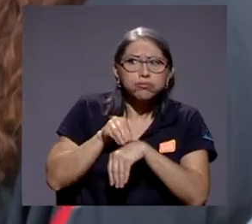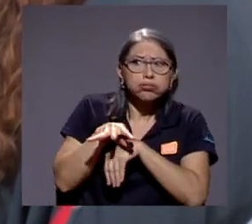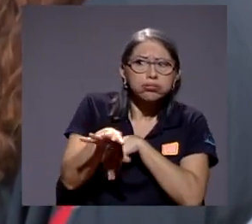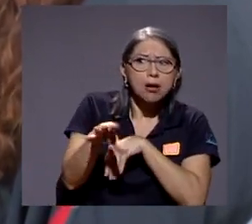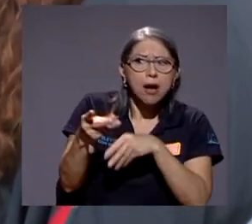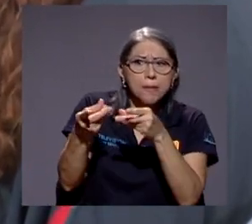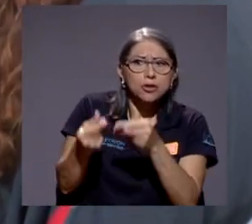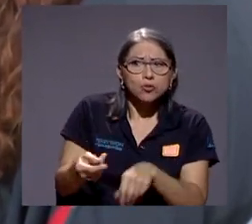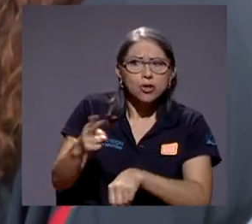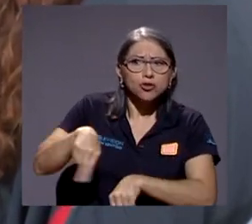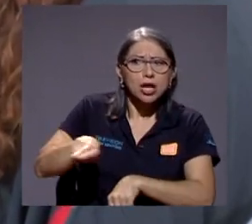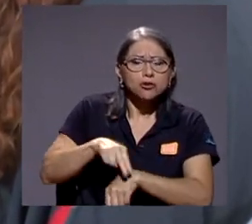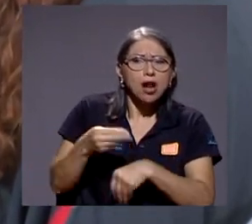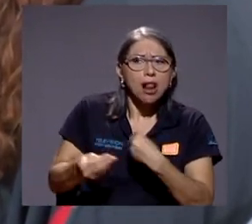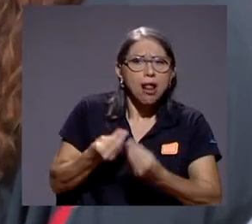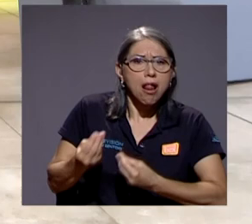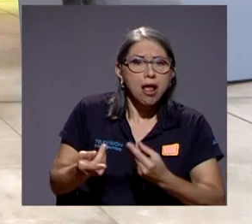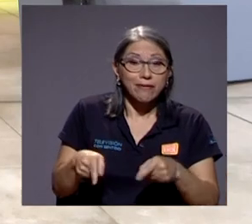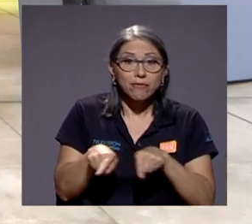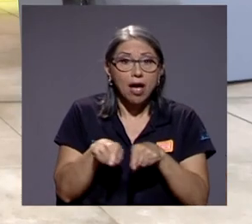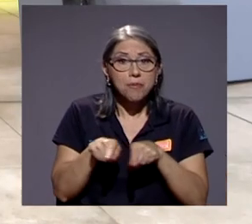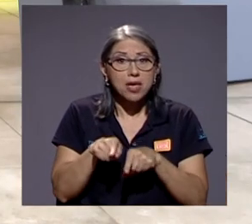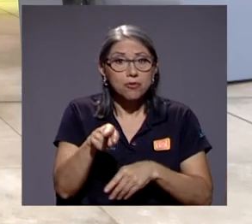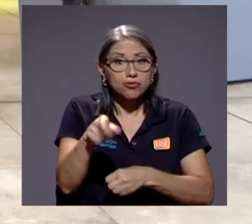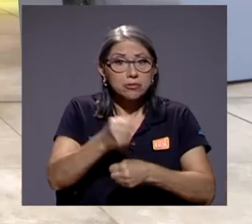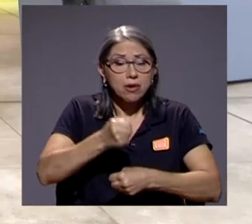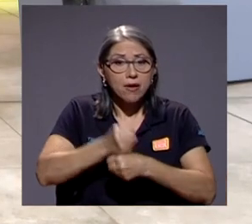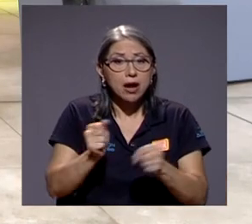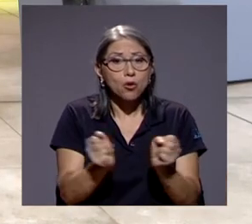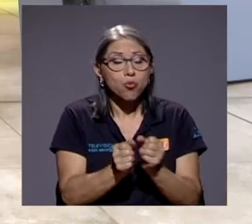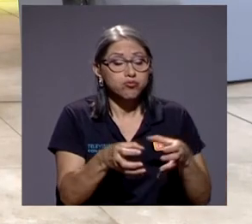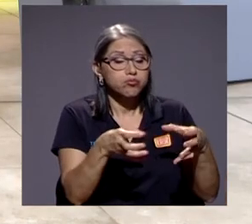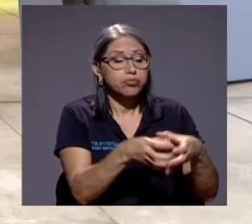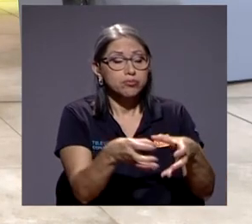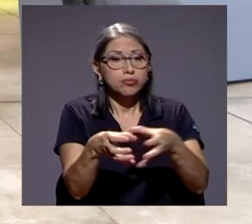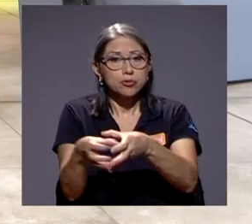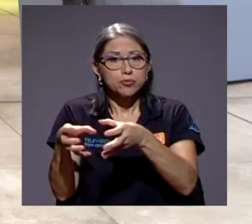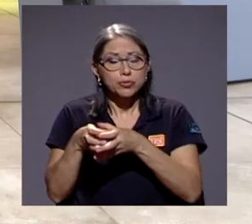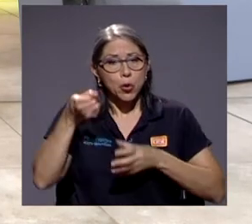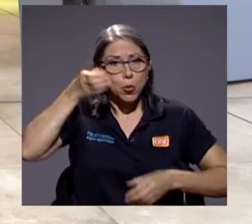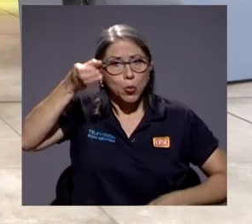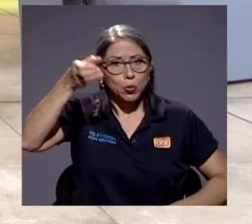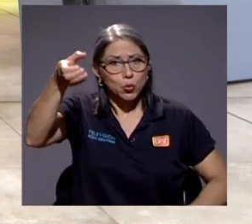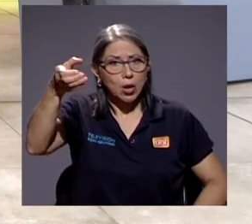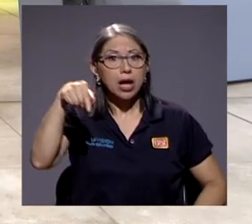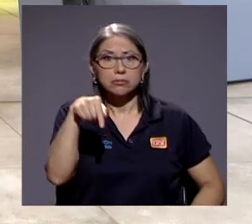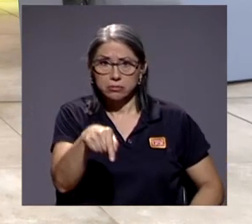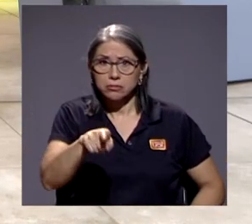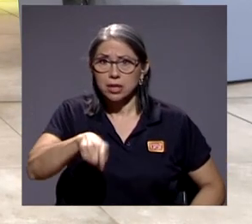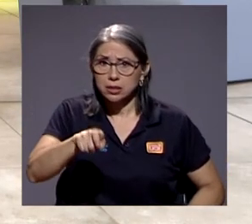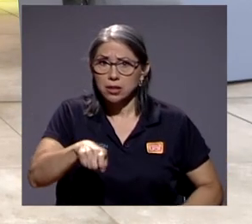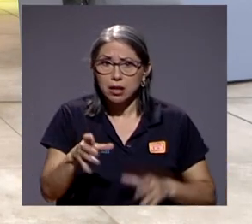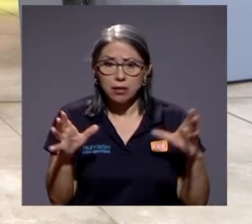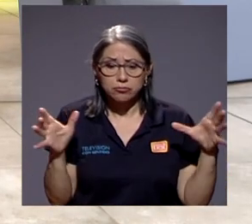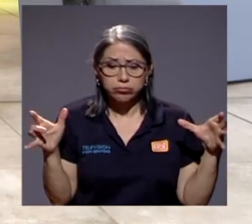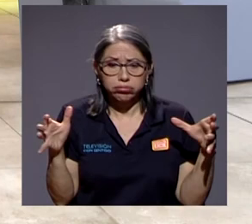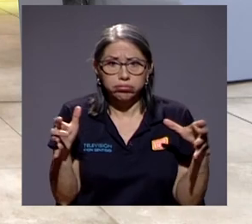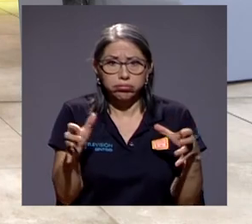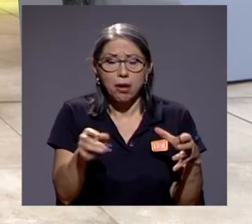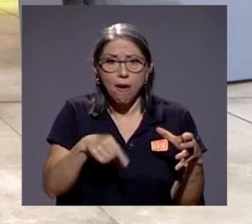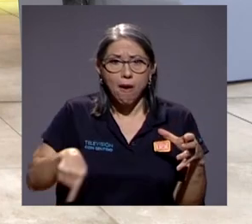también el trabajo que ustedes realizan con los subsectores de la cultura también en esa organización tan necesaria para poder lograr